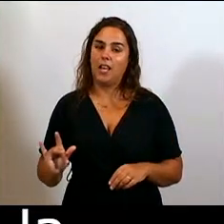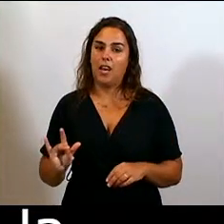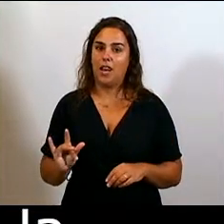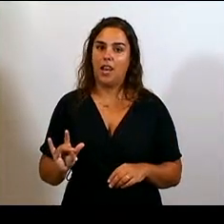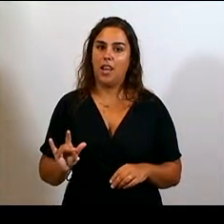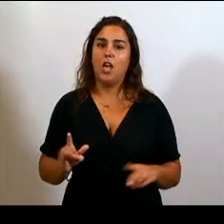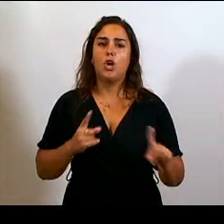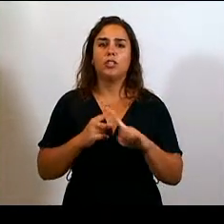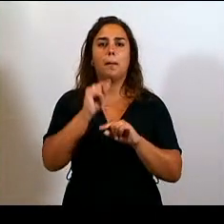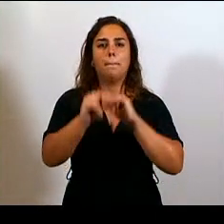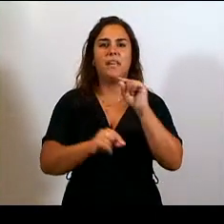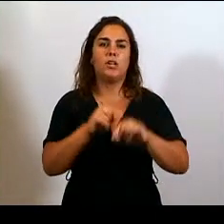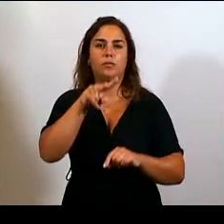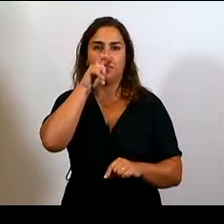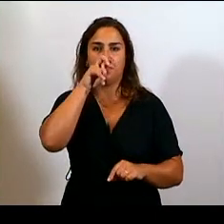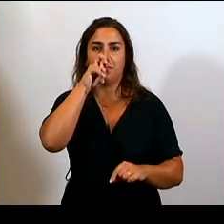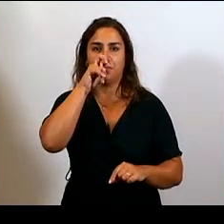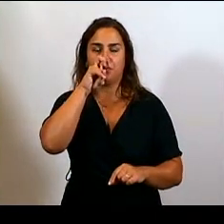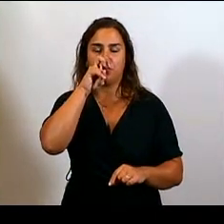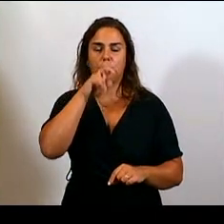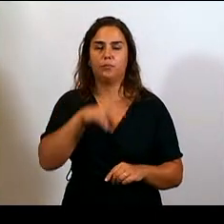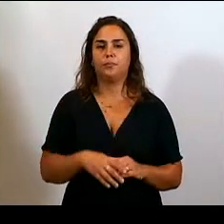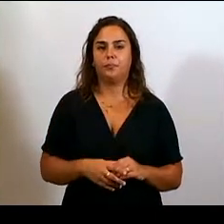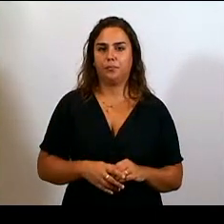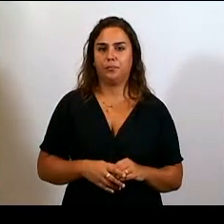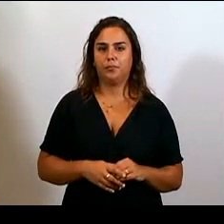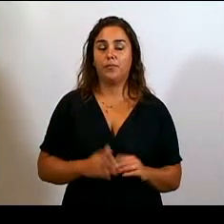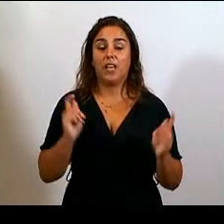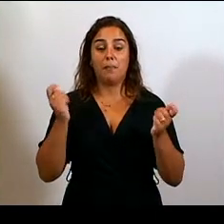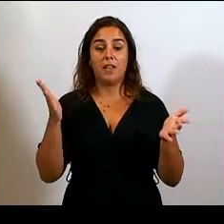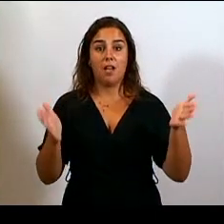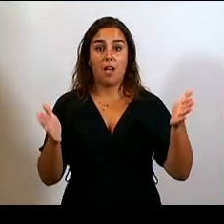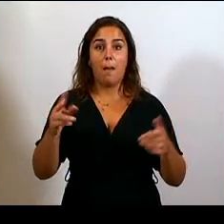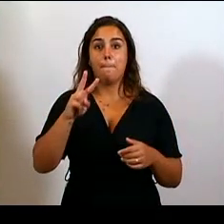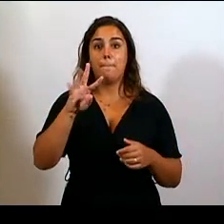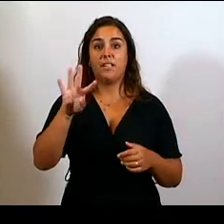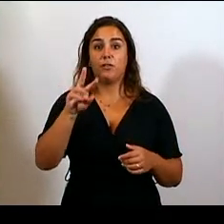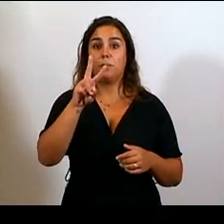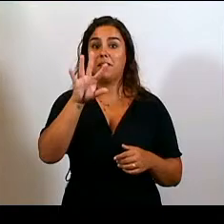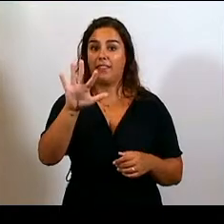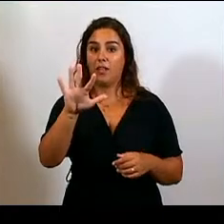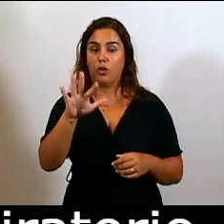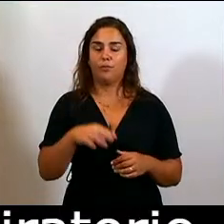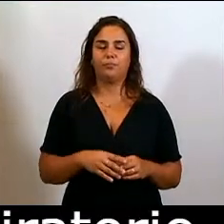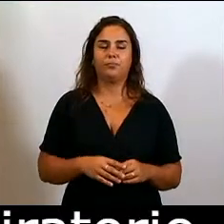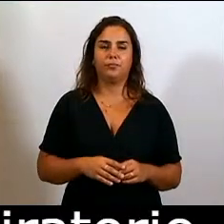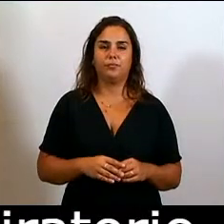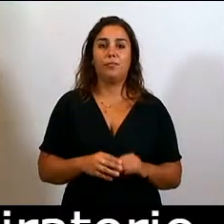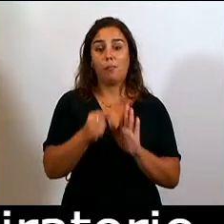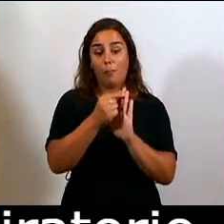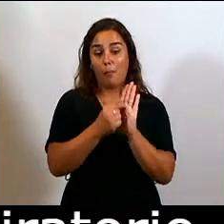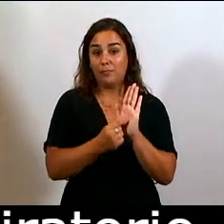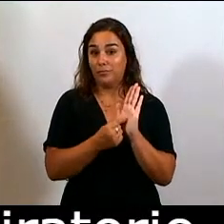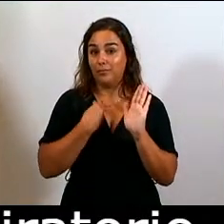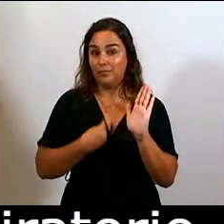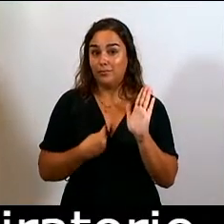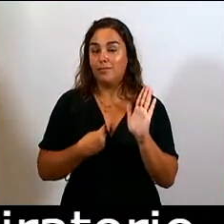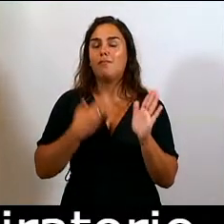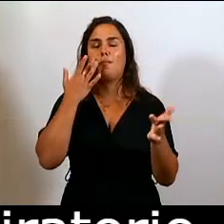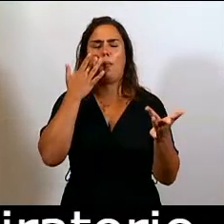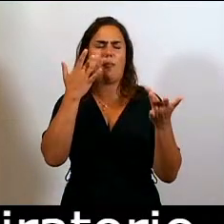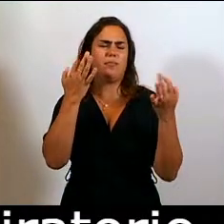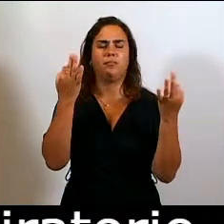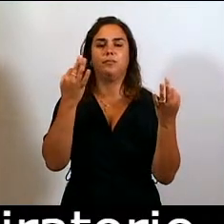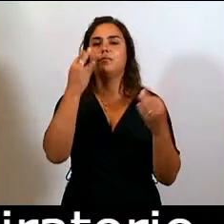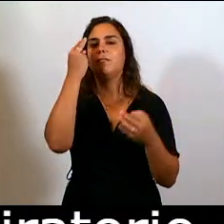contra el virus respiratorio sincitial durante la campaña 24-25. Esta medida subraya nuevamente nuestro